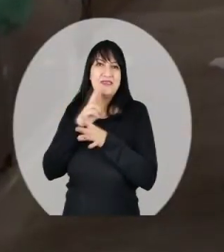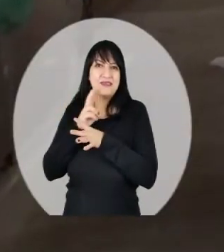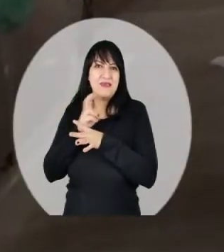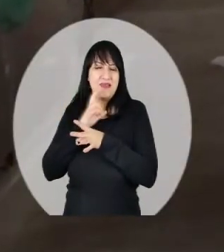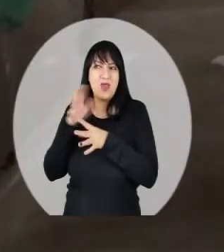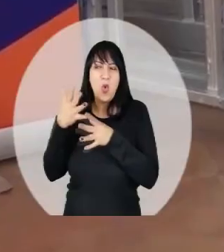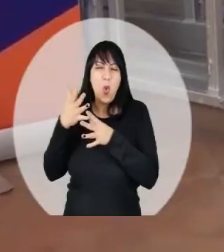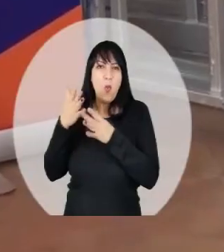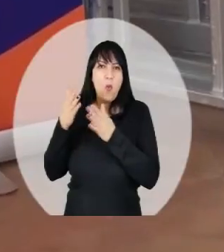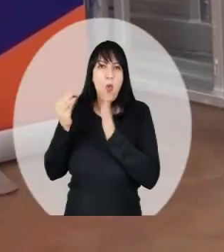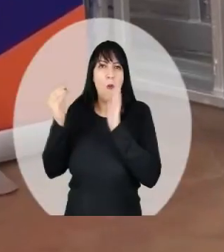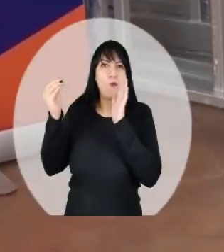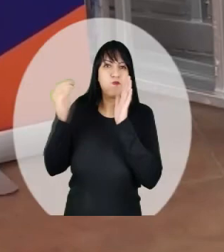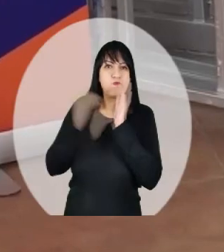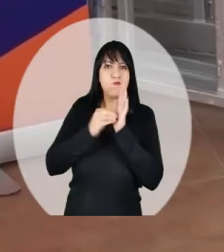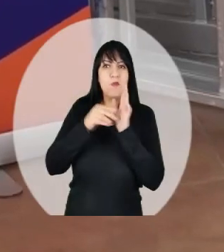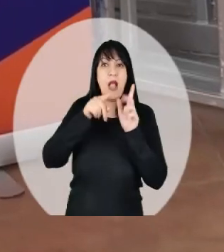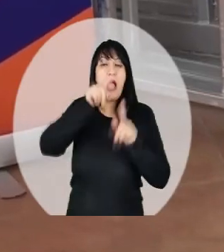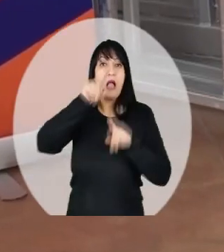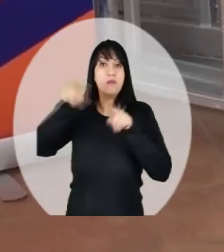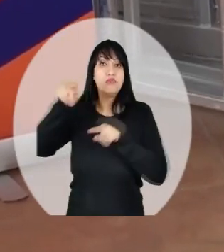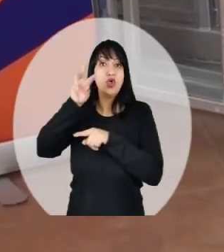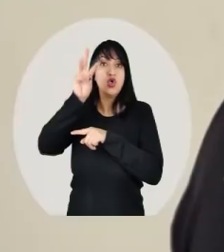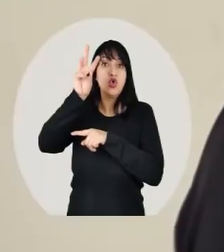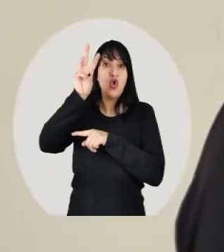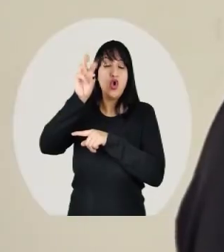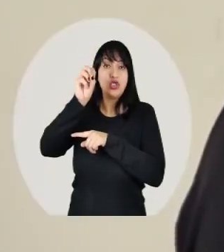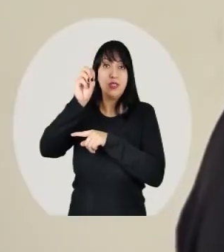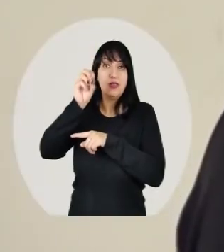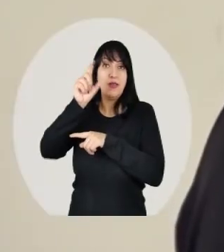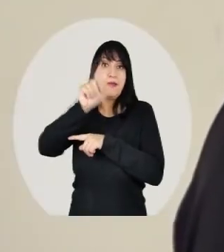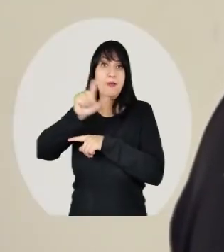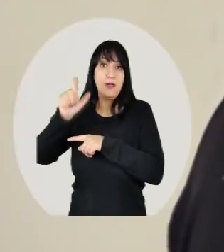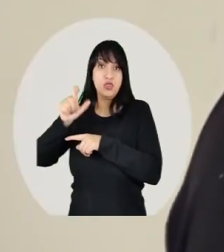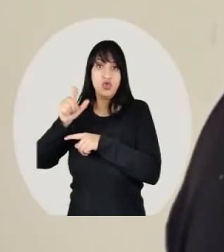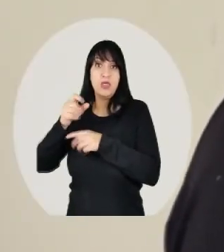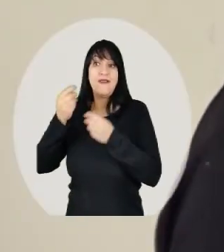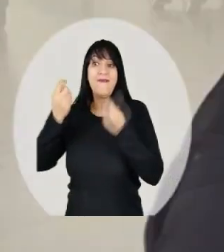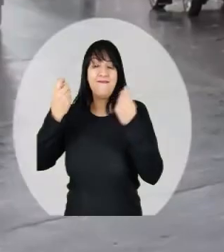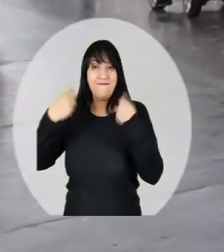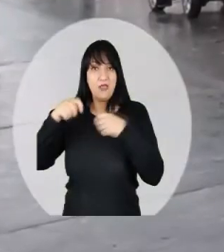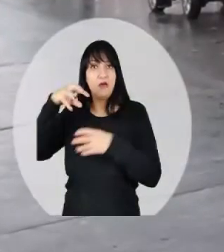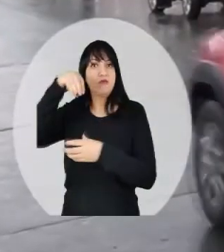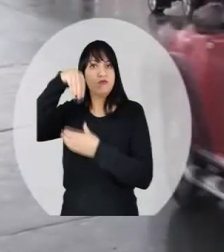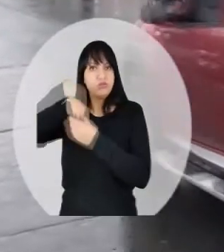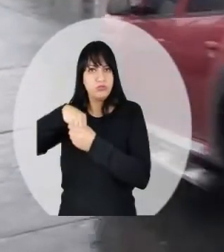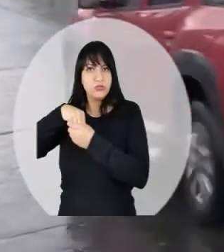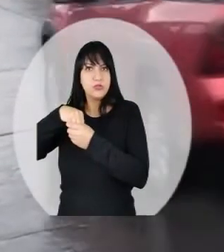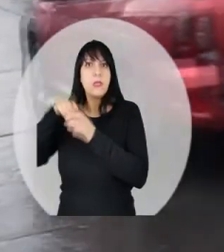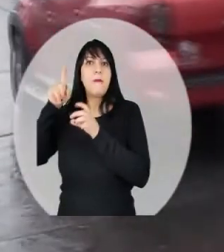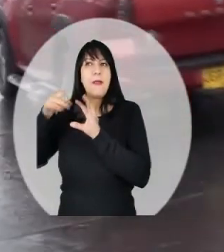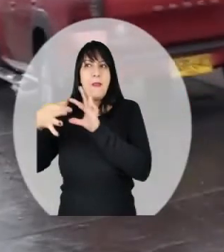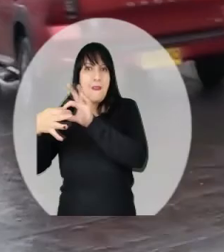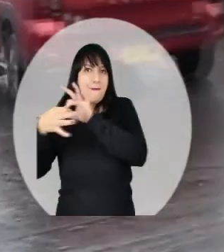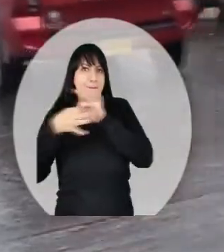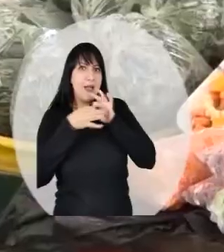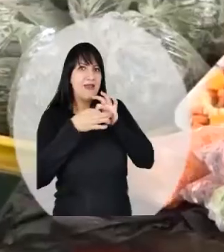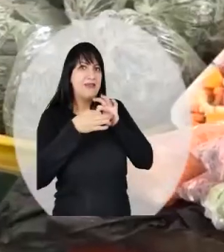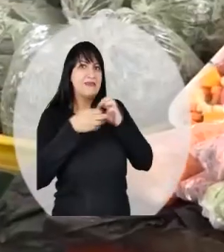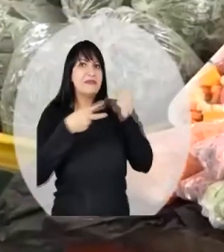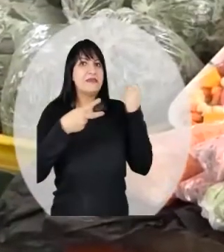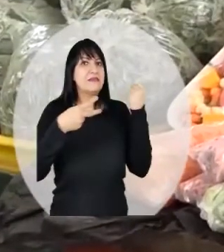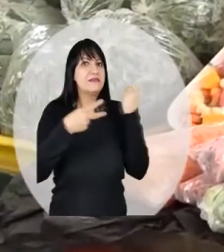se les venció el carnet de manipulación de alimentos. Hoy en día estamos alrededor más o menos de 80 personas que son usuarios de la plaza,